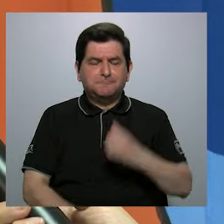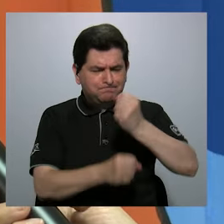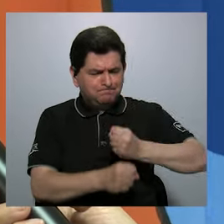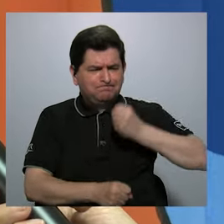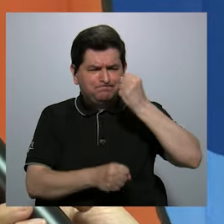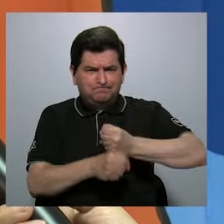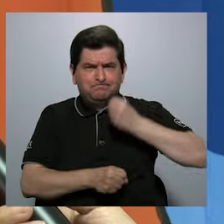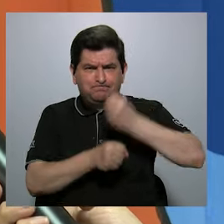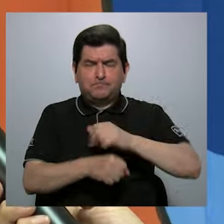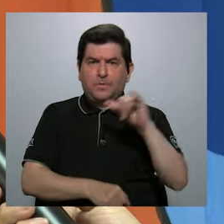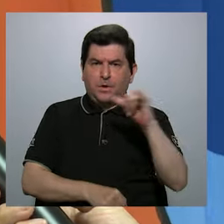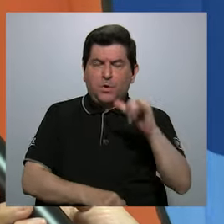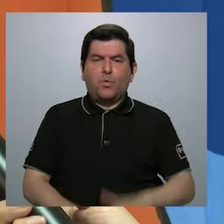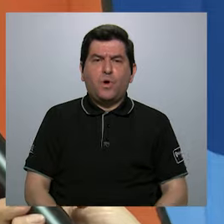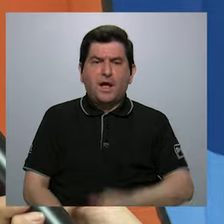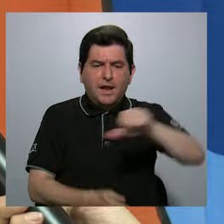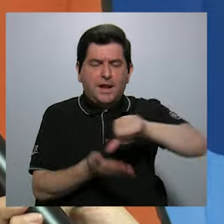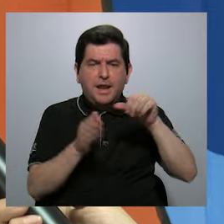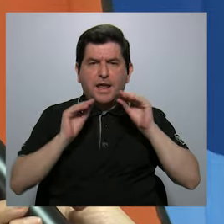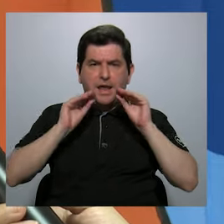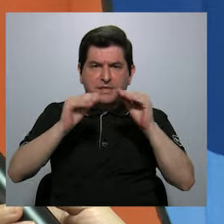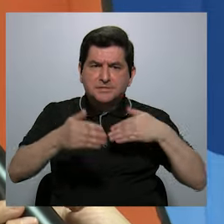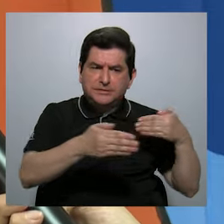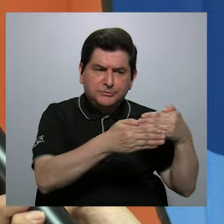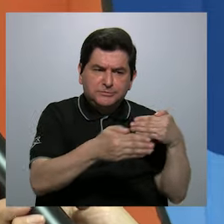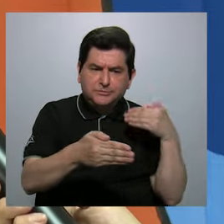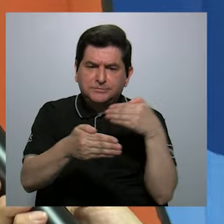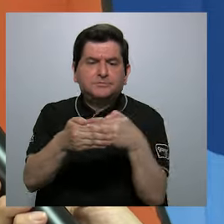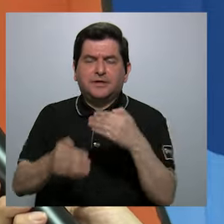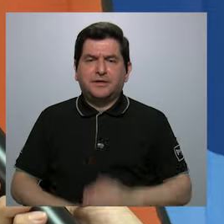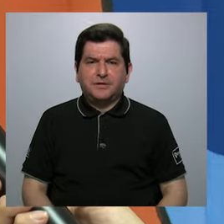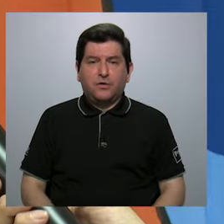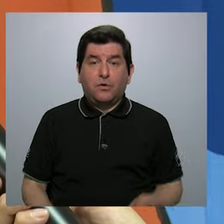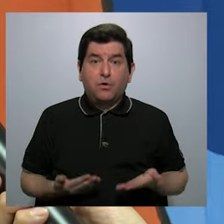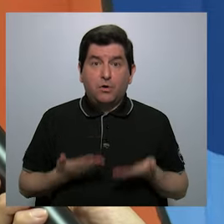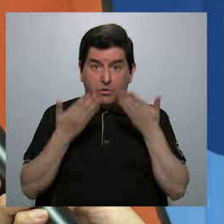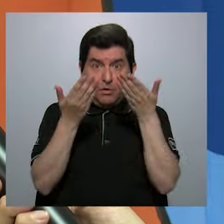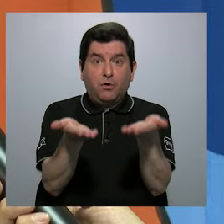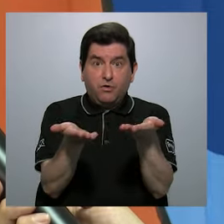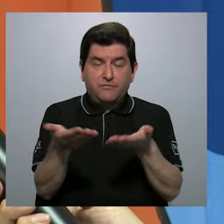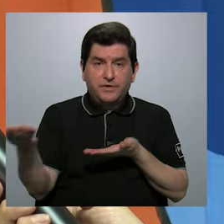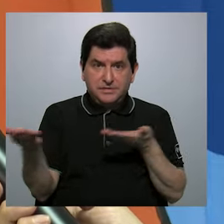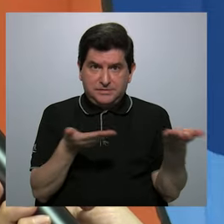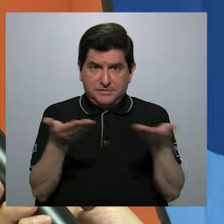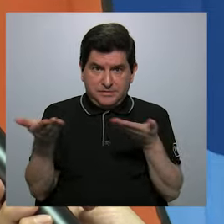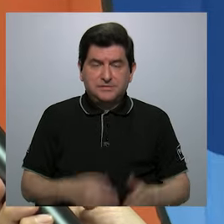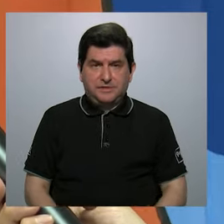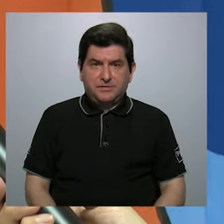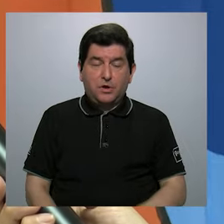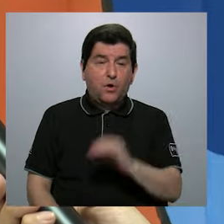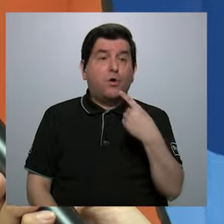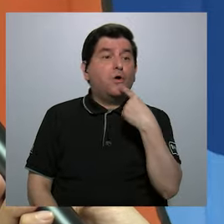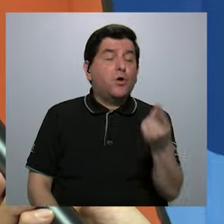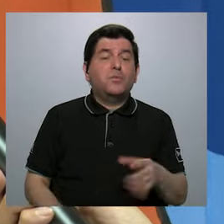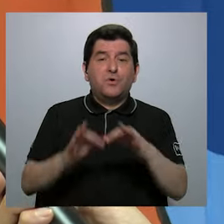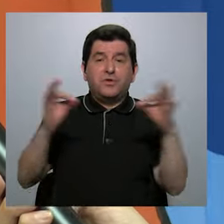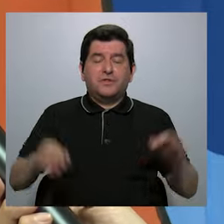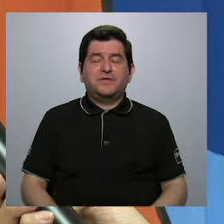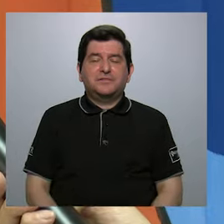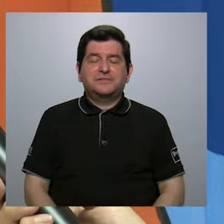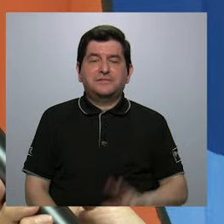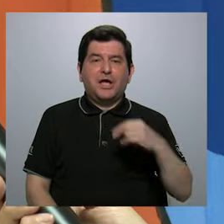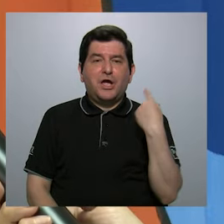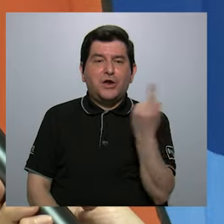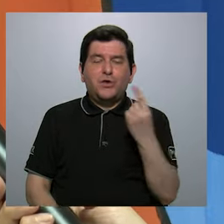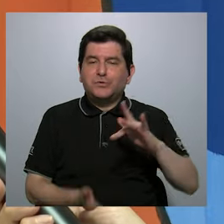trabajando a la vez en centros educativos cercanos para ofrecer también servicios, o como bien lo dice el lema, dosis no